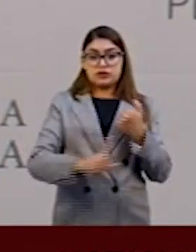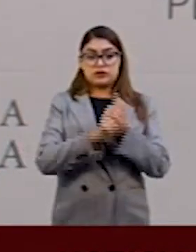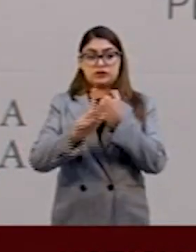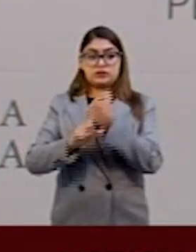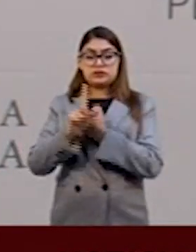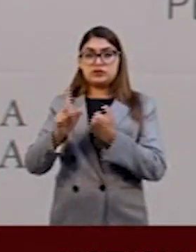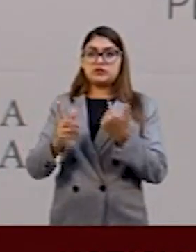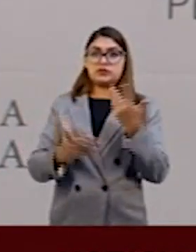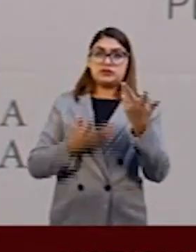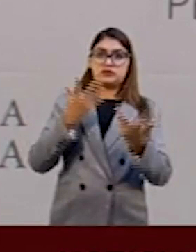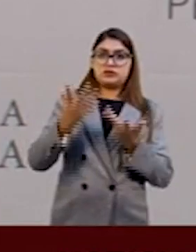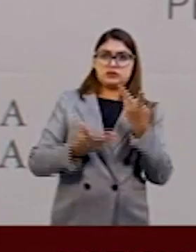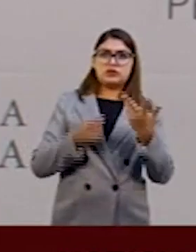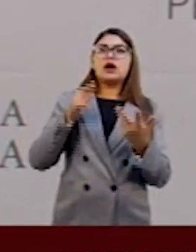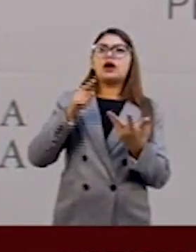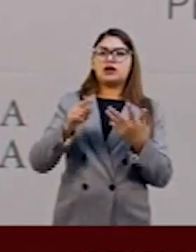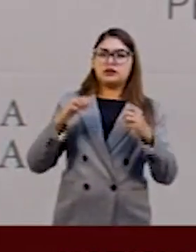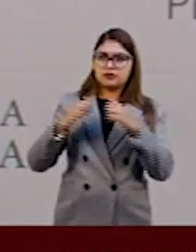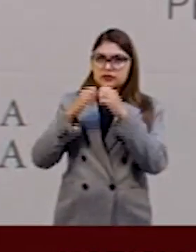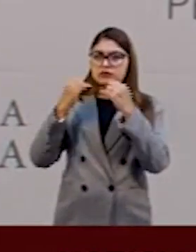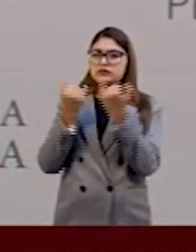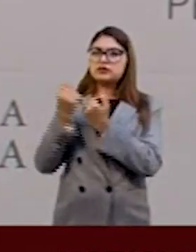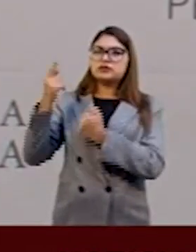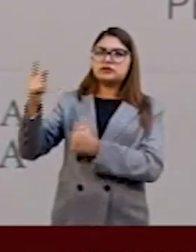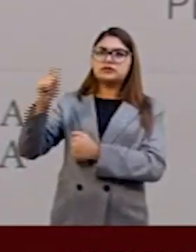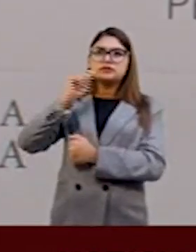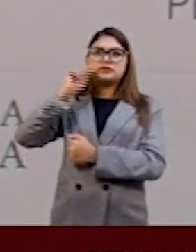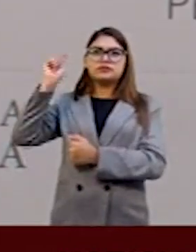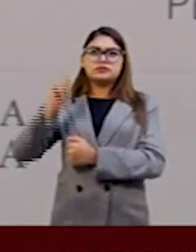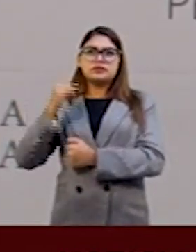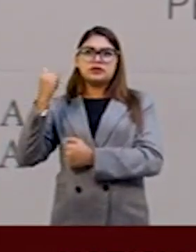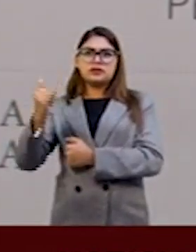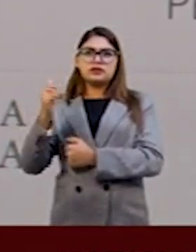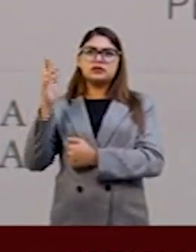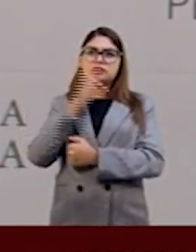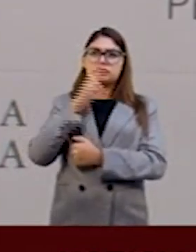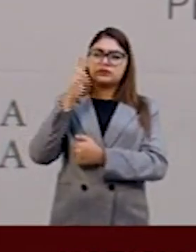de los energéticos por la guerra entre Ucrania y Rusia.